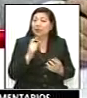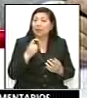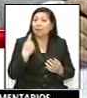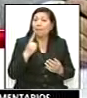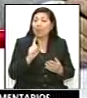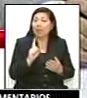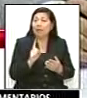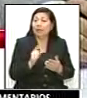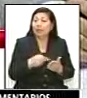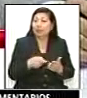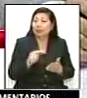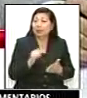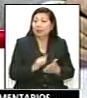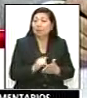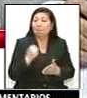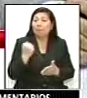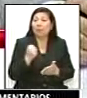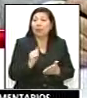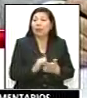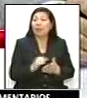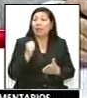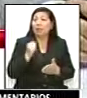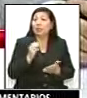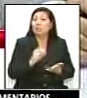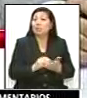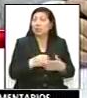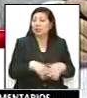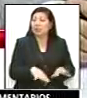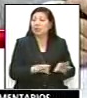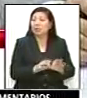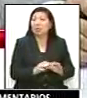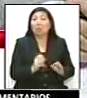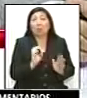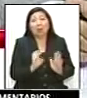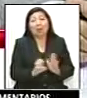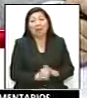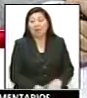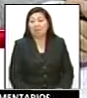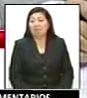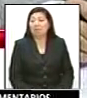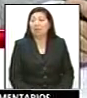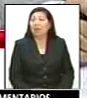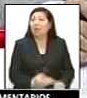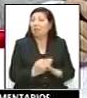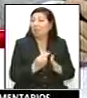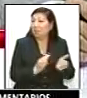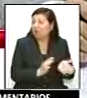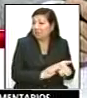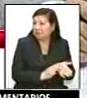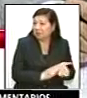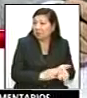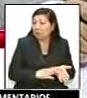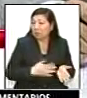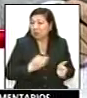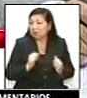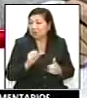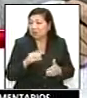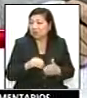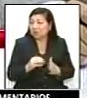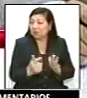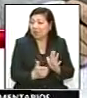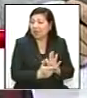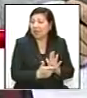para garantizar la división de poderes y los derechos fundamentales. Como por ejemplo, la Defensoría del Pueblo pudo haber estado ahí o en una